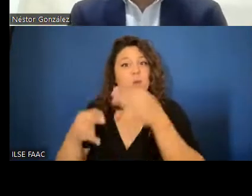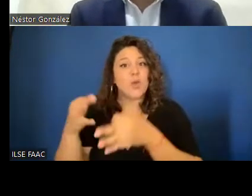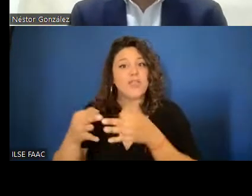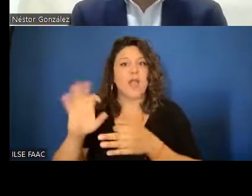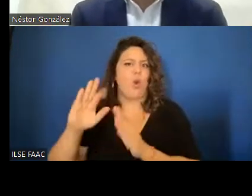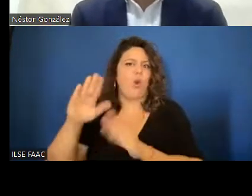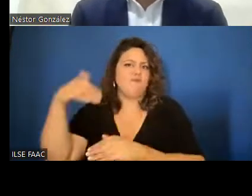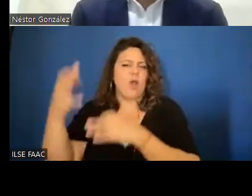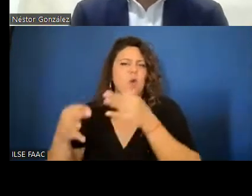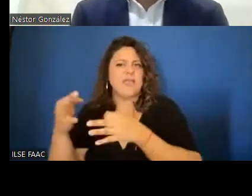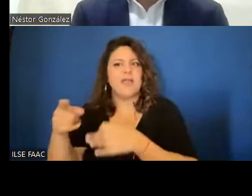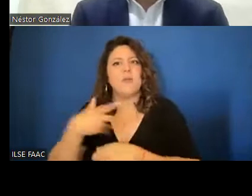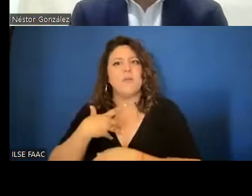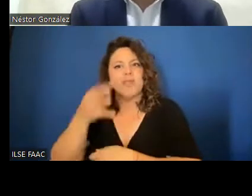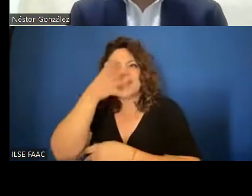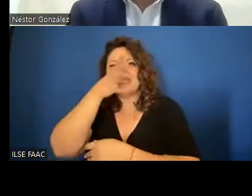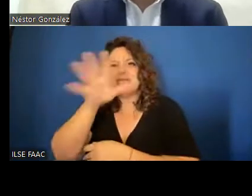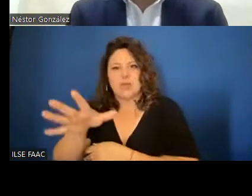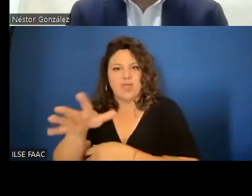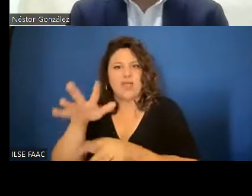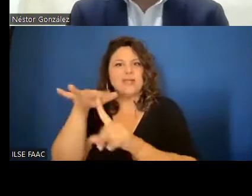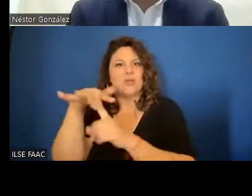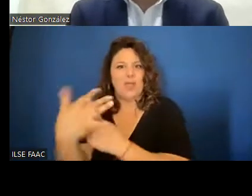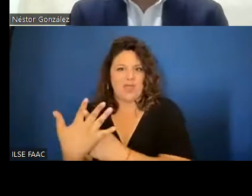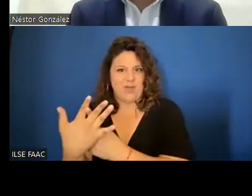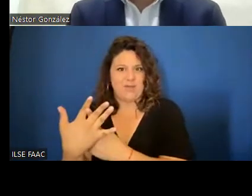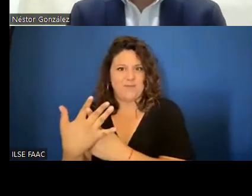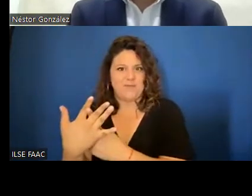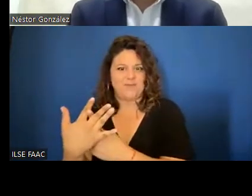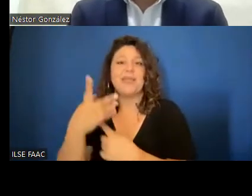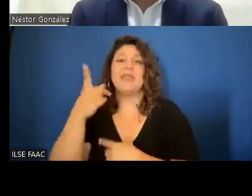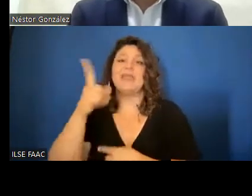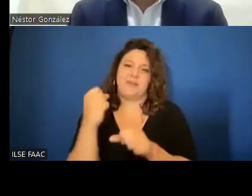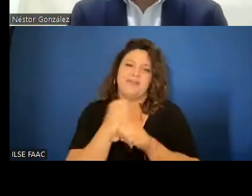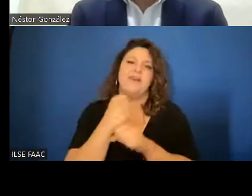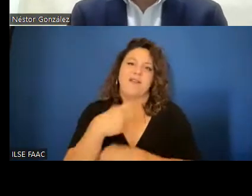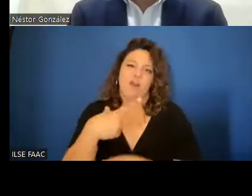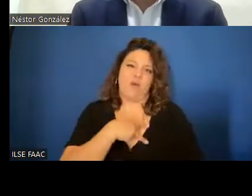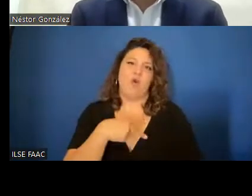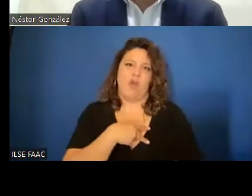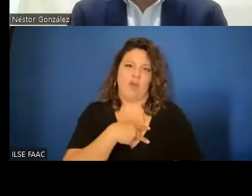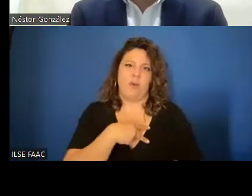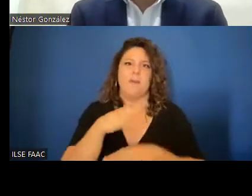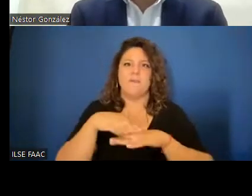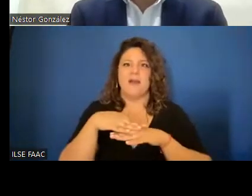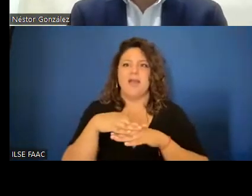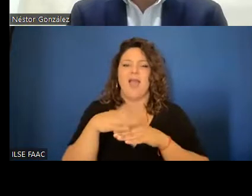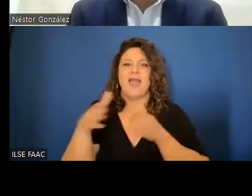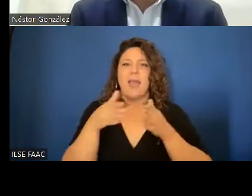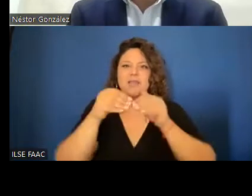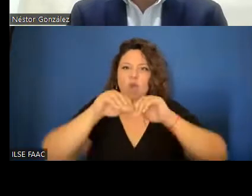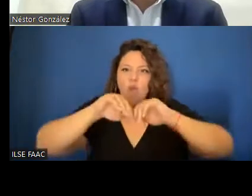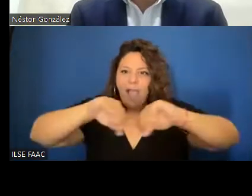están redactados en el sistema de lectura fácil. Es un hándicap también, es un gran problema